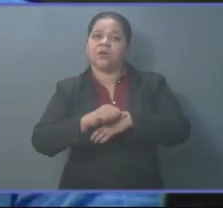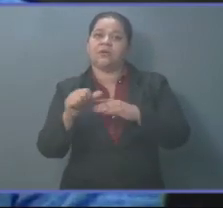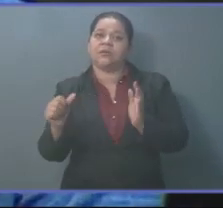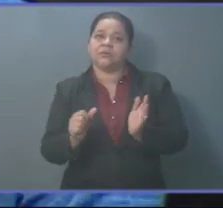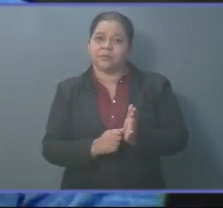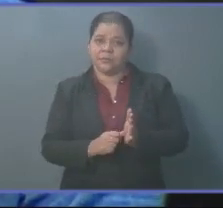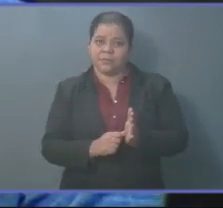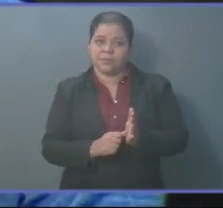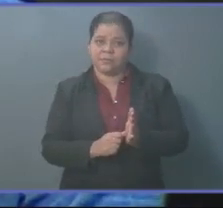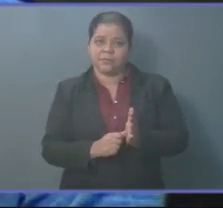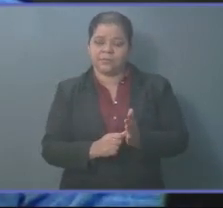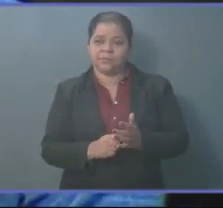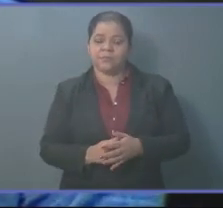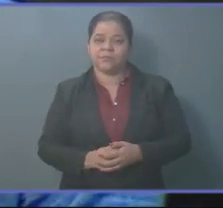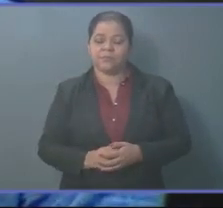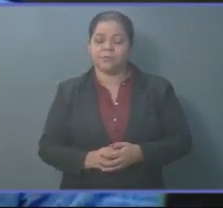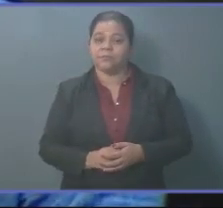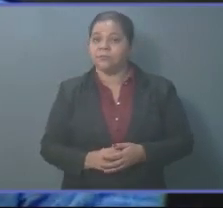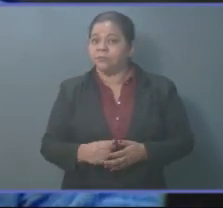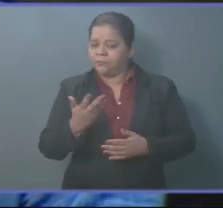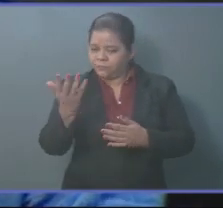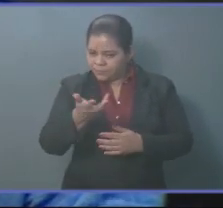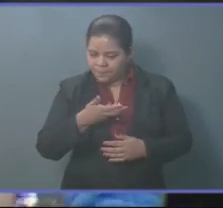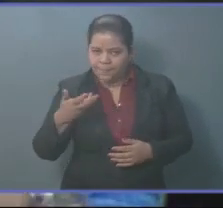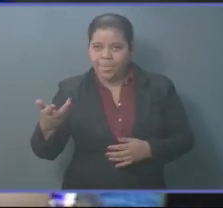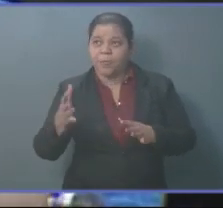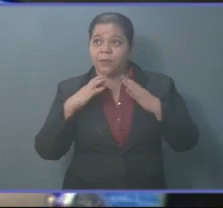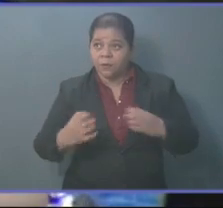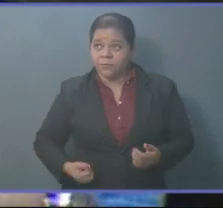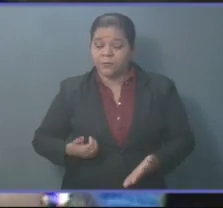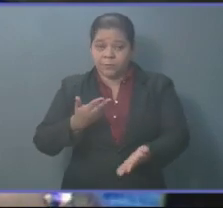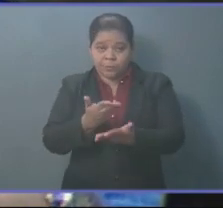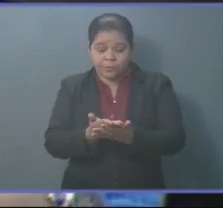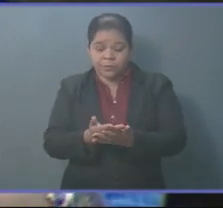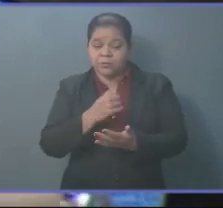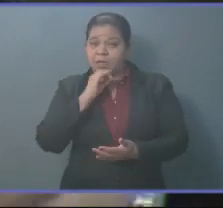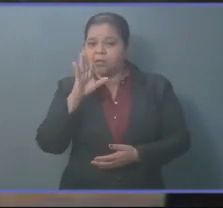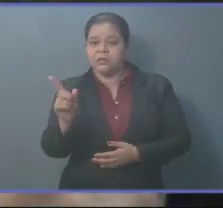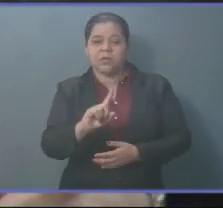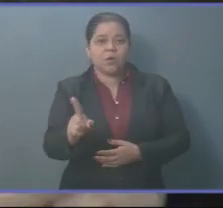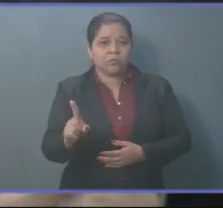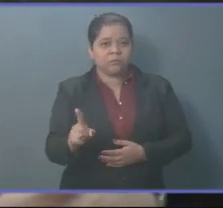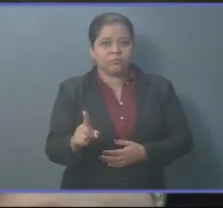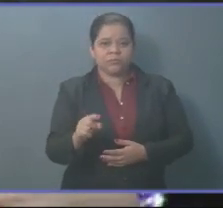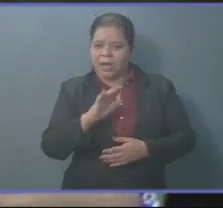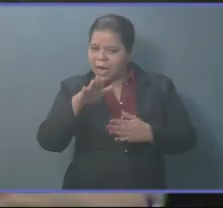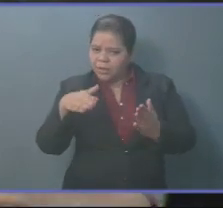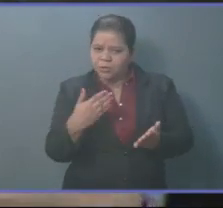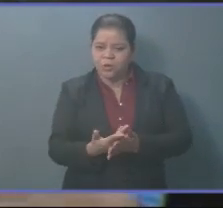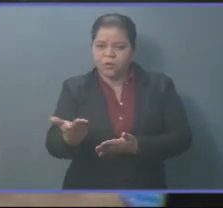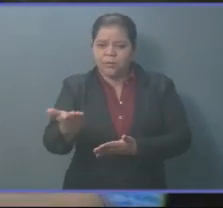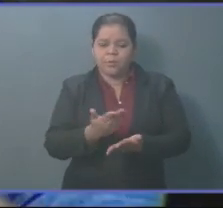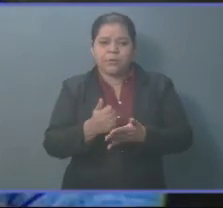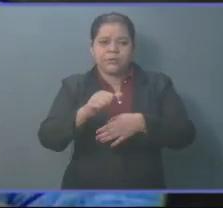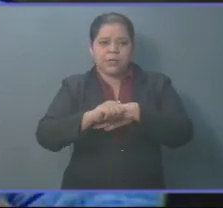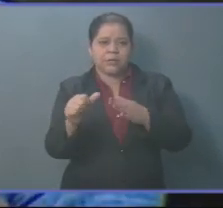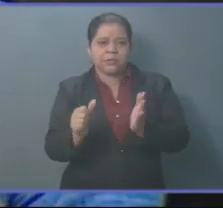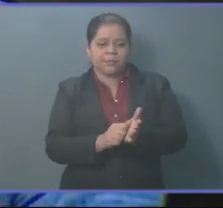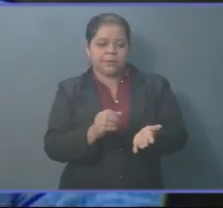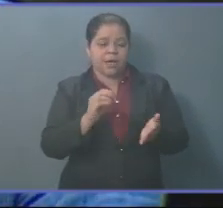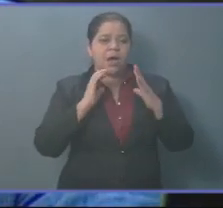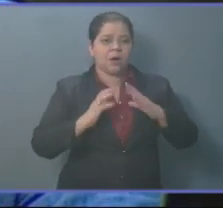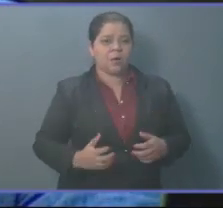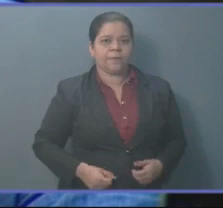Legislativa. A todo lo que el gobierno propuso se le dijo que no, y casi todo lo que propuso la Asamblea Legislativa el